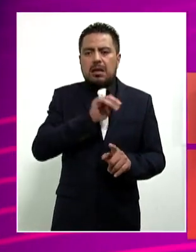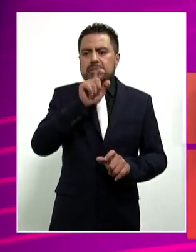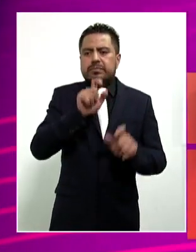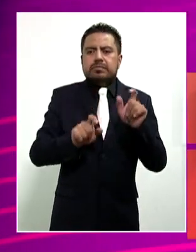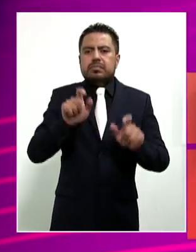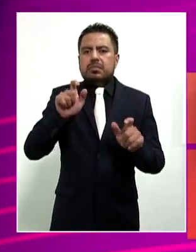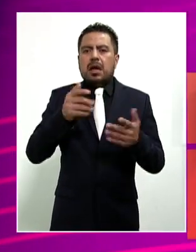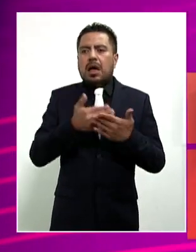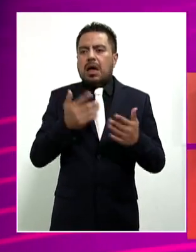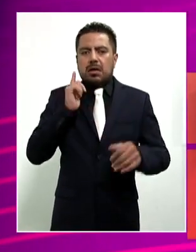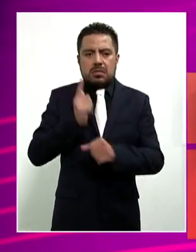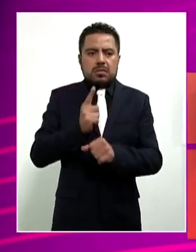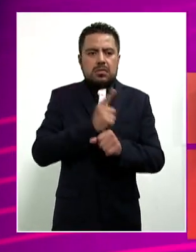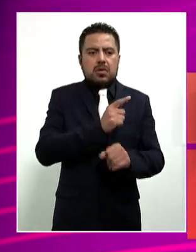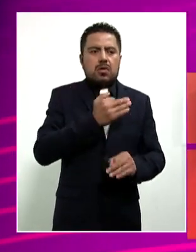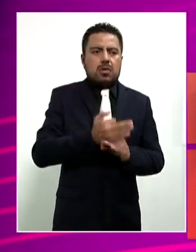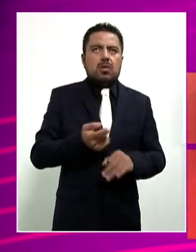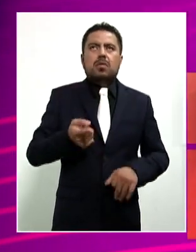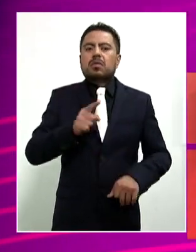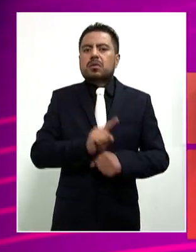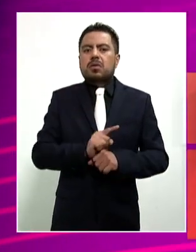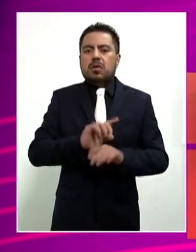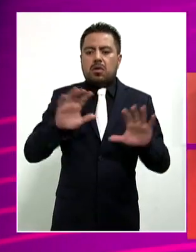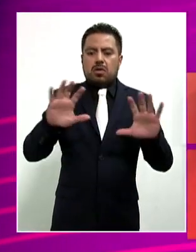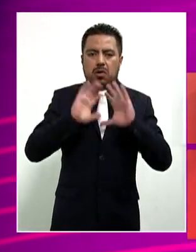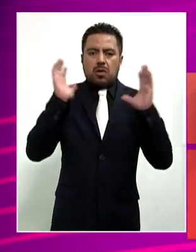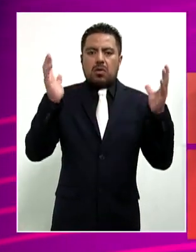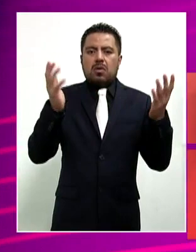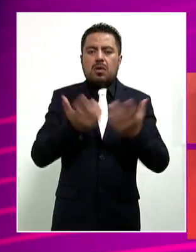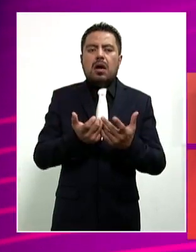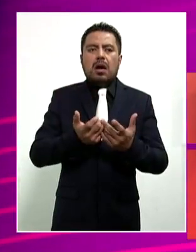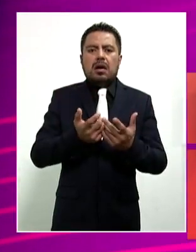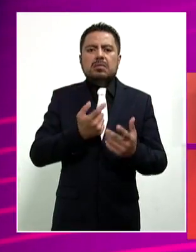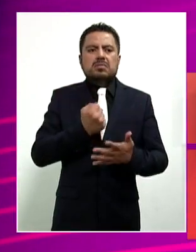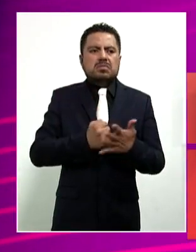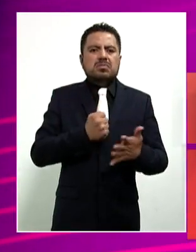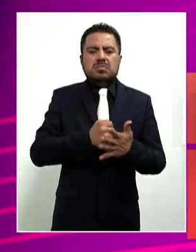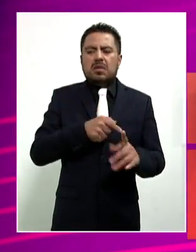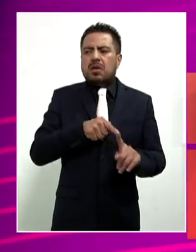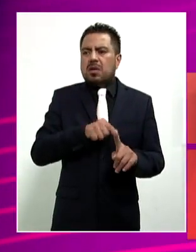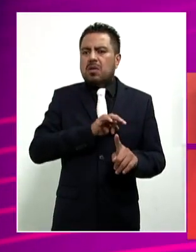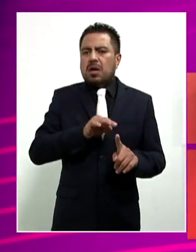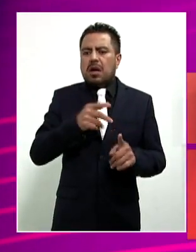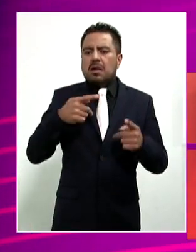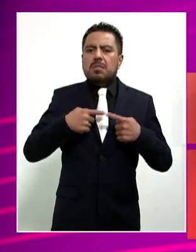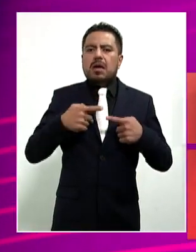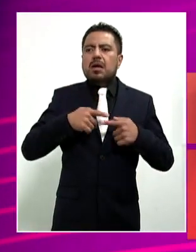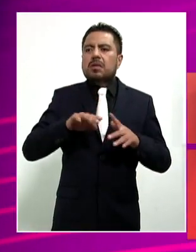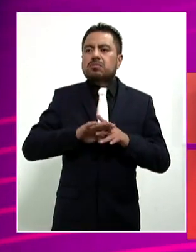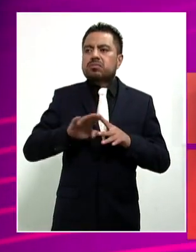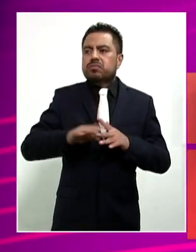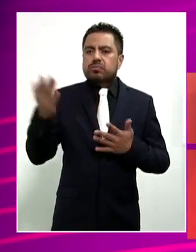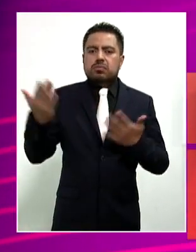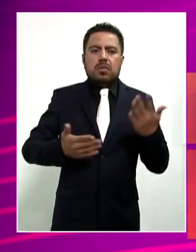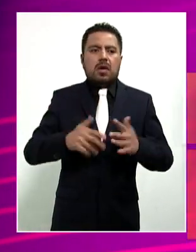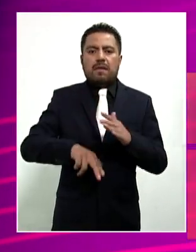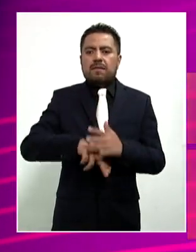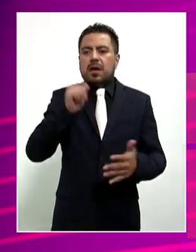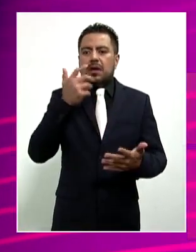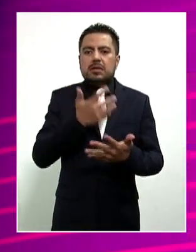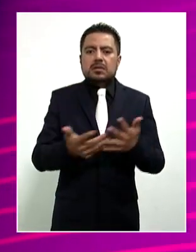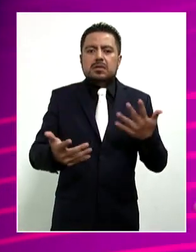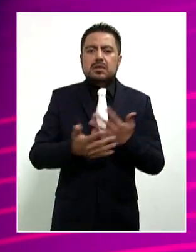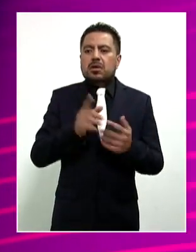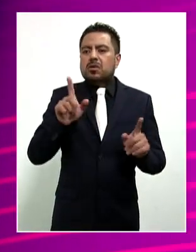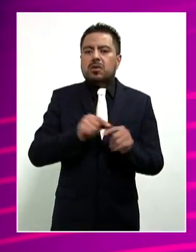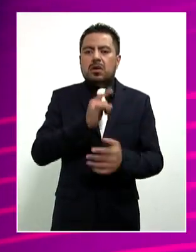lo que estamos viendo hoy en día. A nivel global existe muchas veces esa idea, no, la persona que llega con las manos vacías y